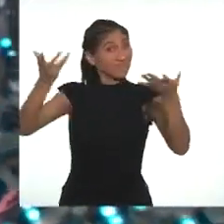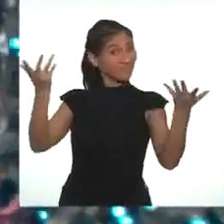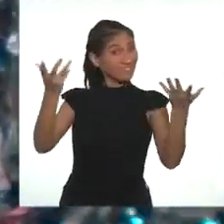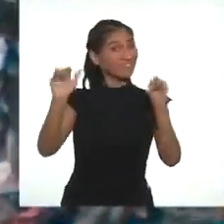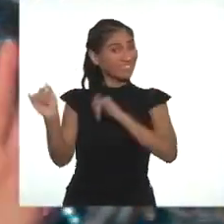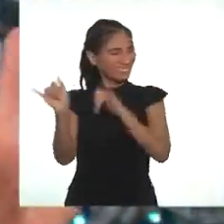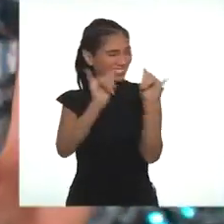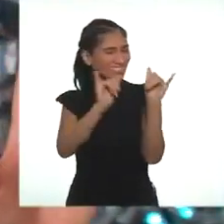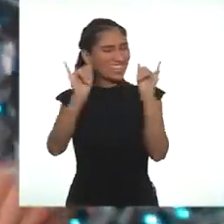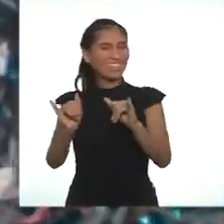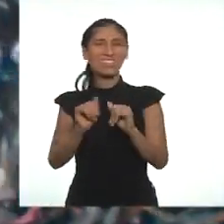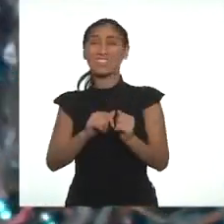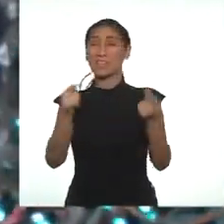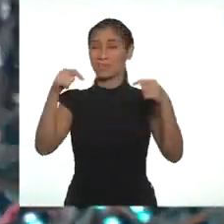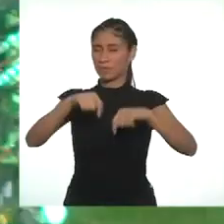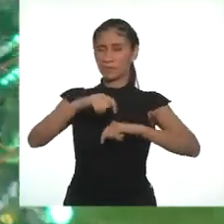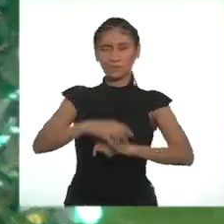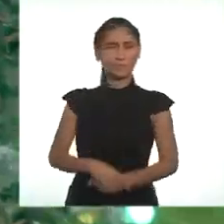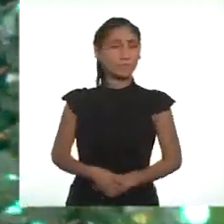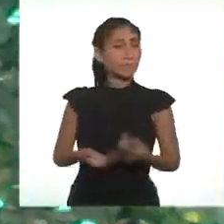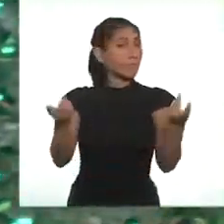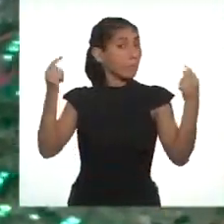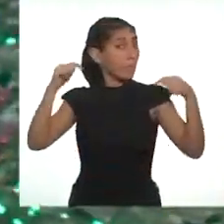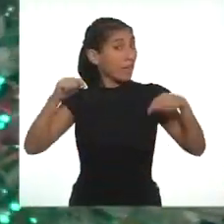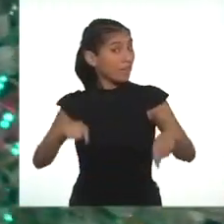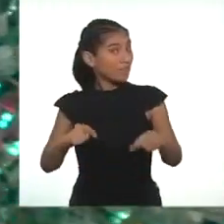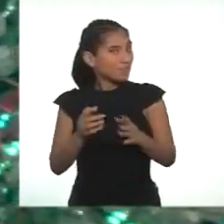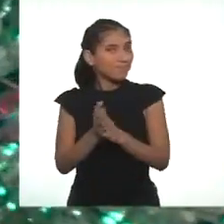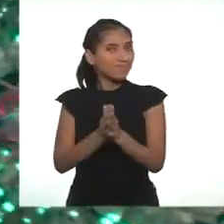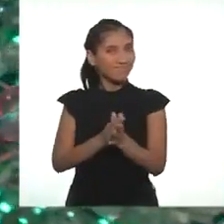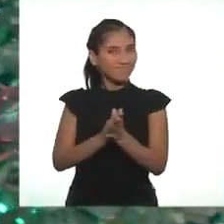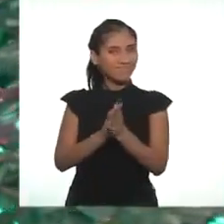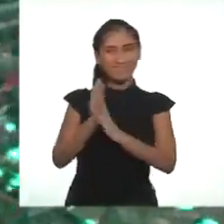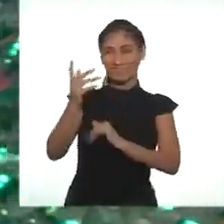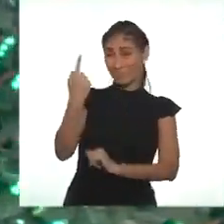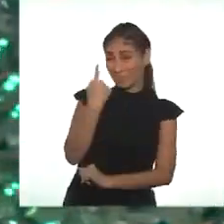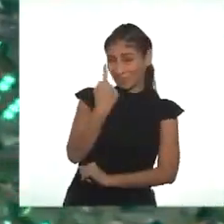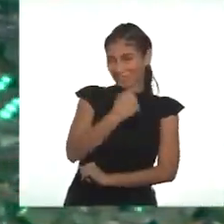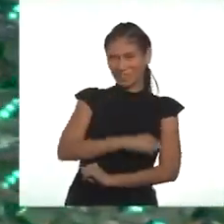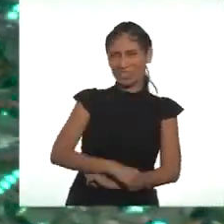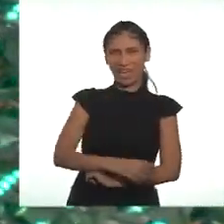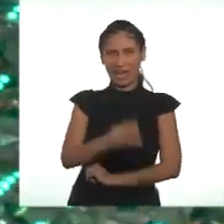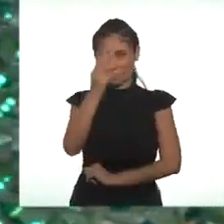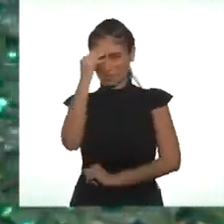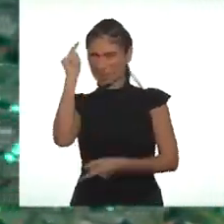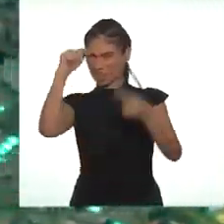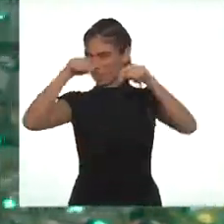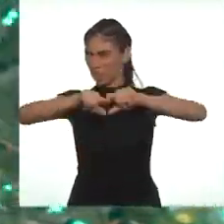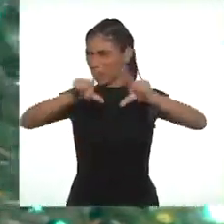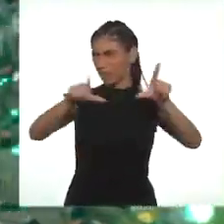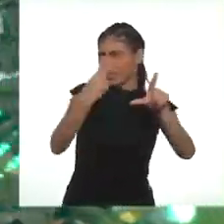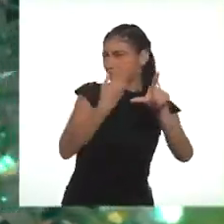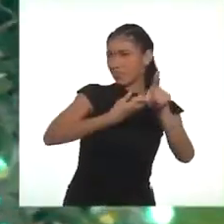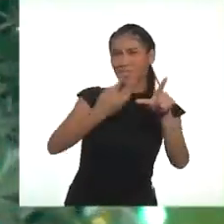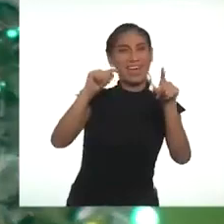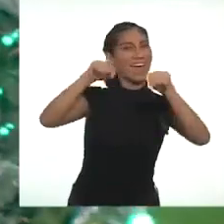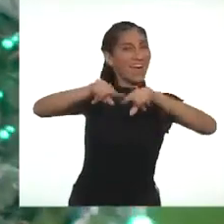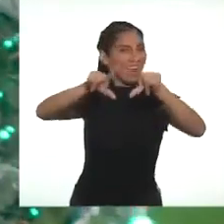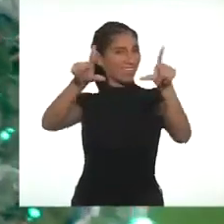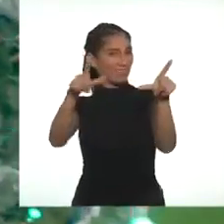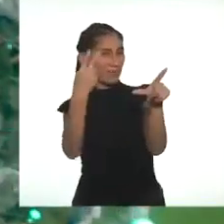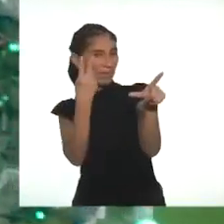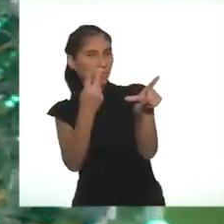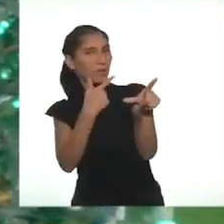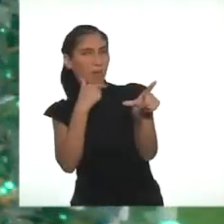Usaste la imaginación para comprender. Ahora es momento de conocer el propósito del programa de hoy. En este